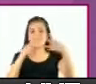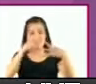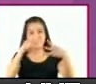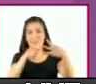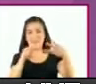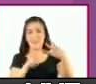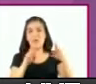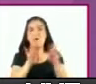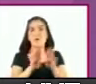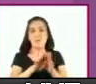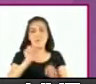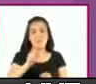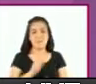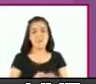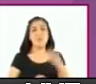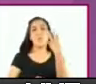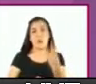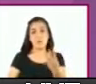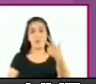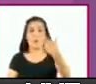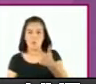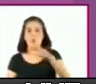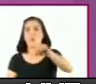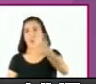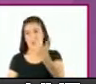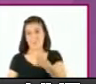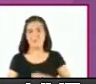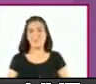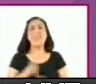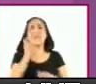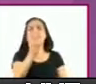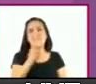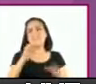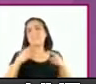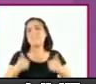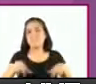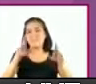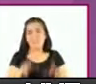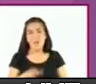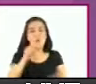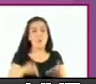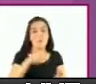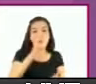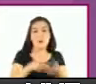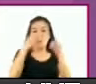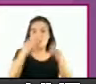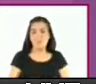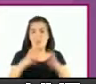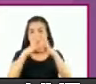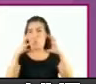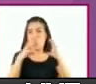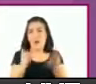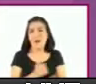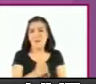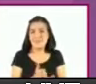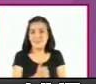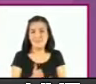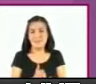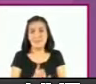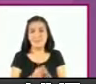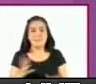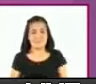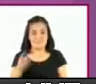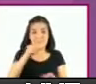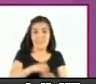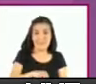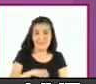sucesión, 4, 8 y 12, que representan el lugar que ocupan los globos azules que